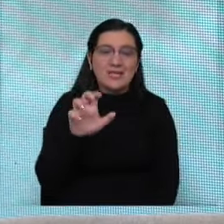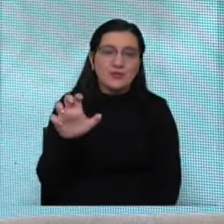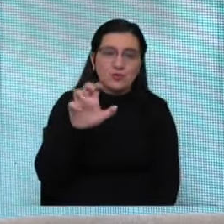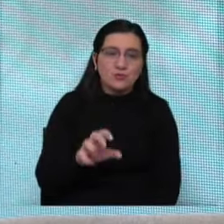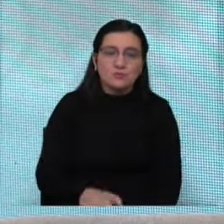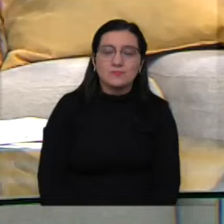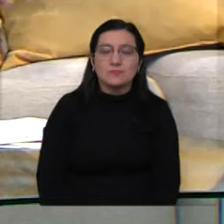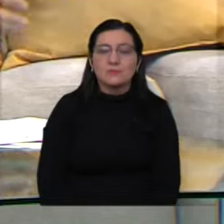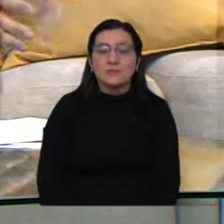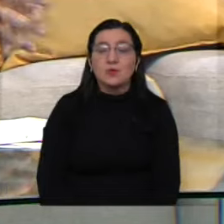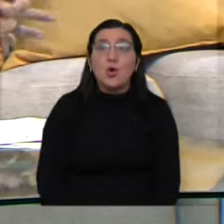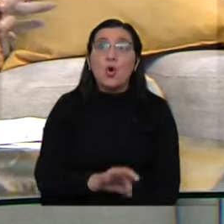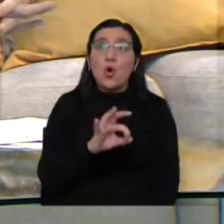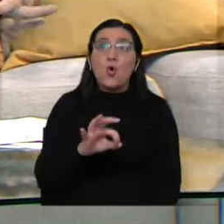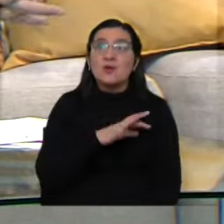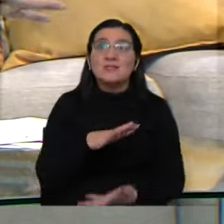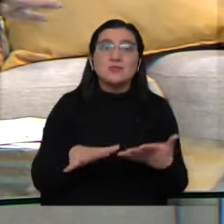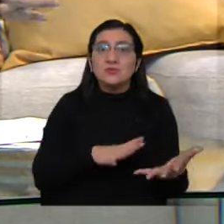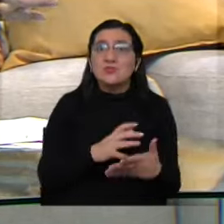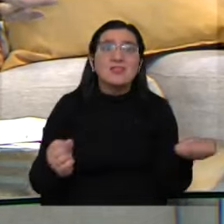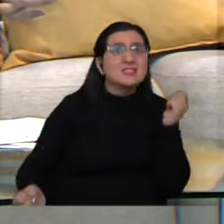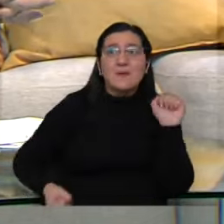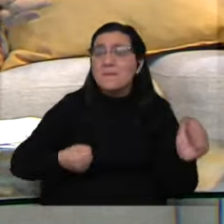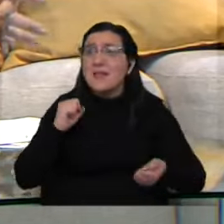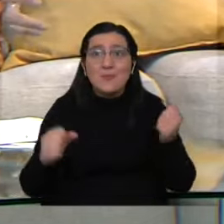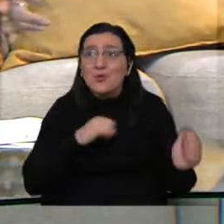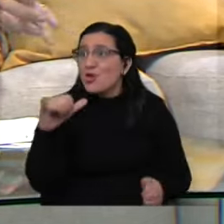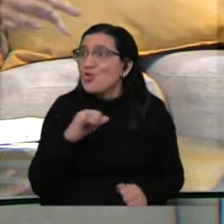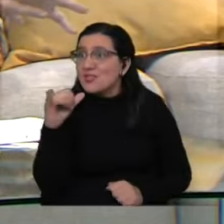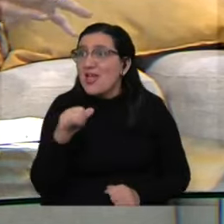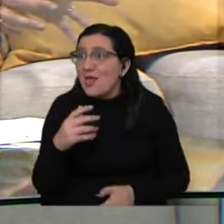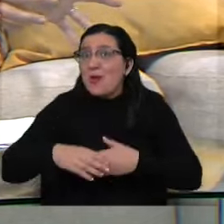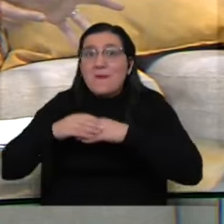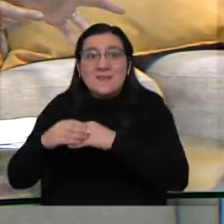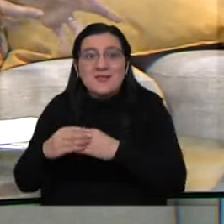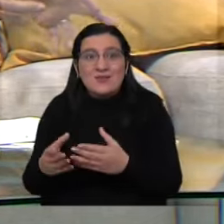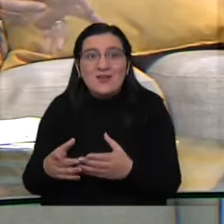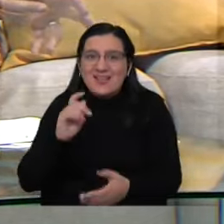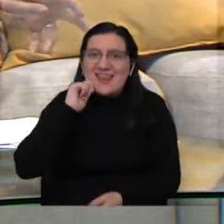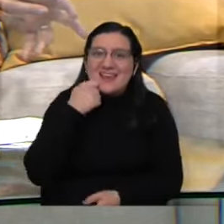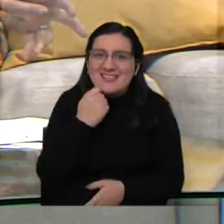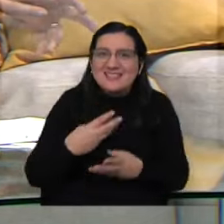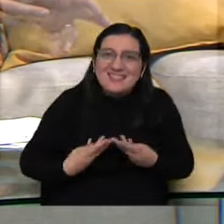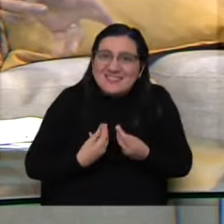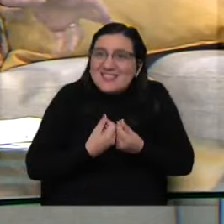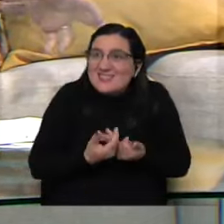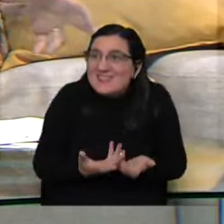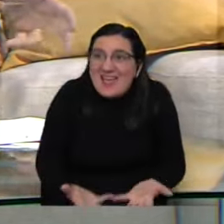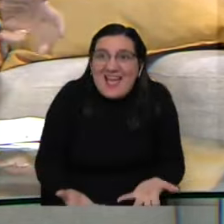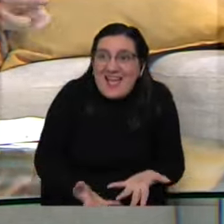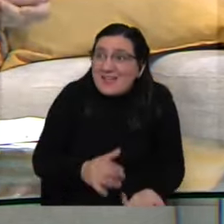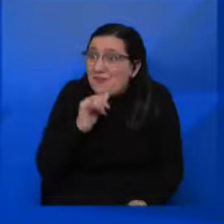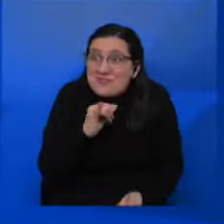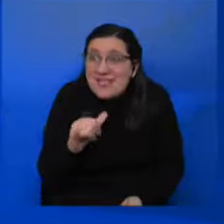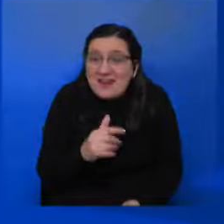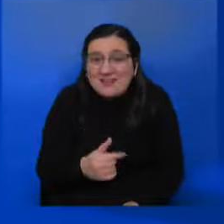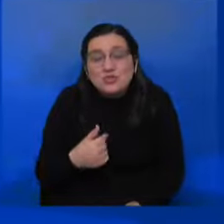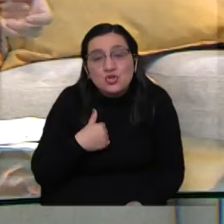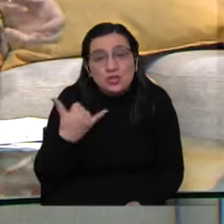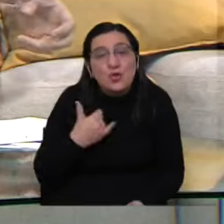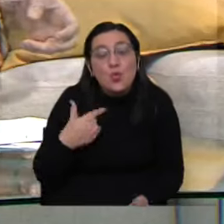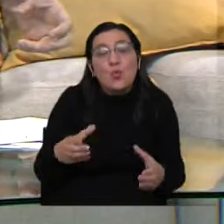Cuando paso increíble que estás desesperado por ir a contarle un amigo una amiga linda sensación esa también tengo un